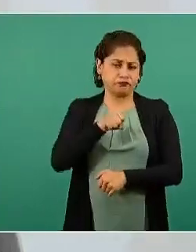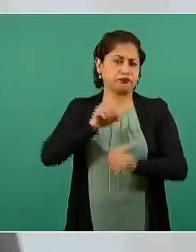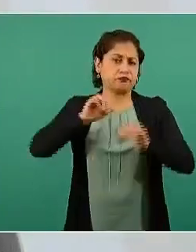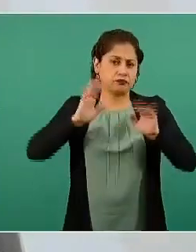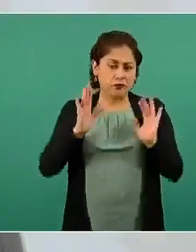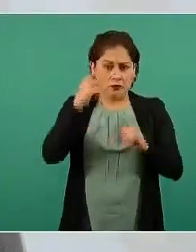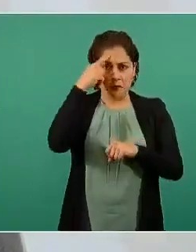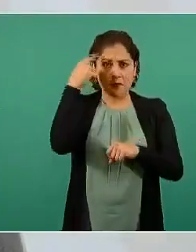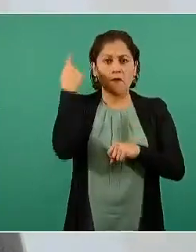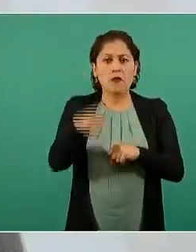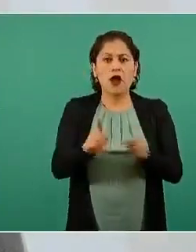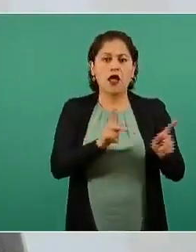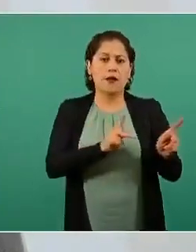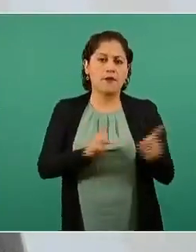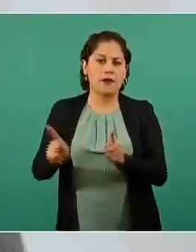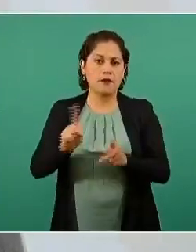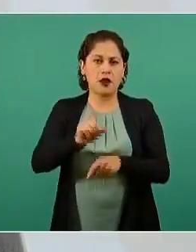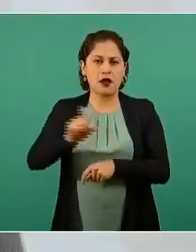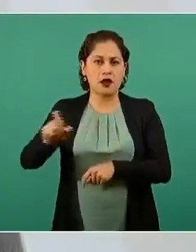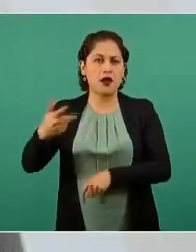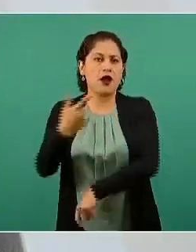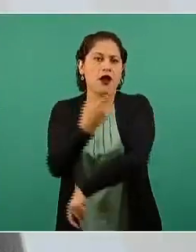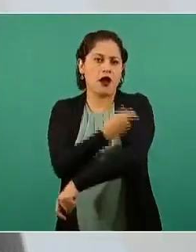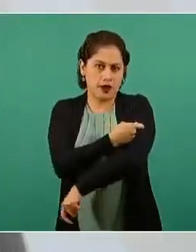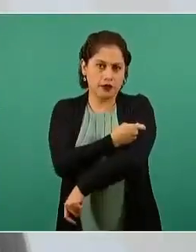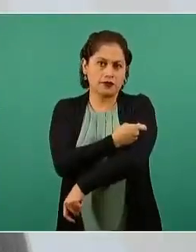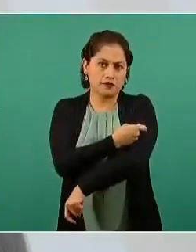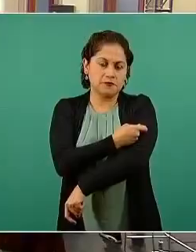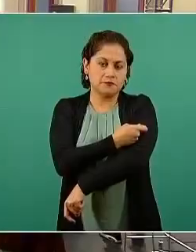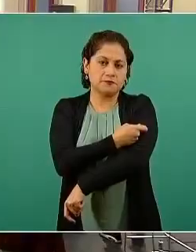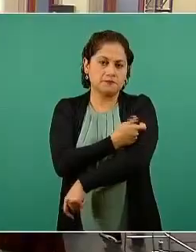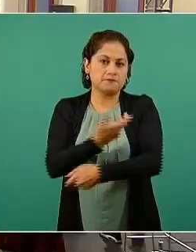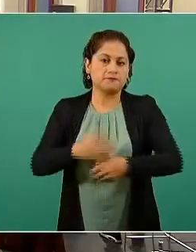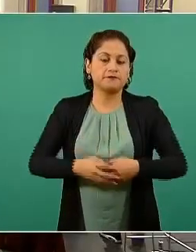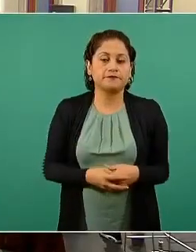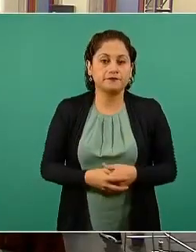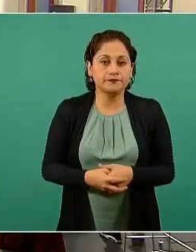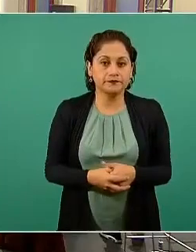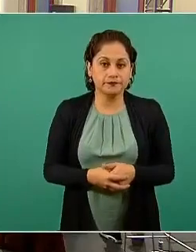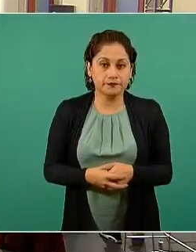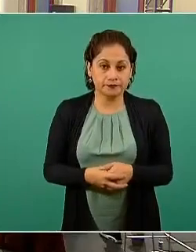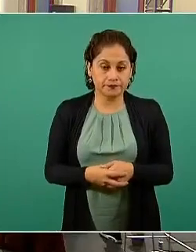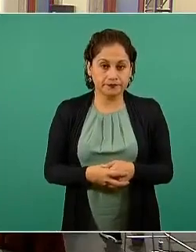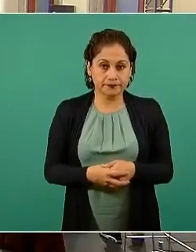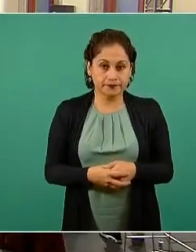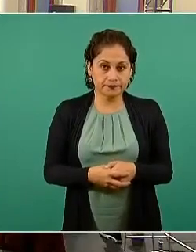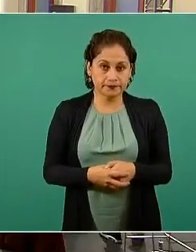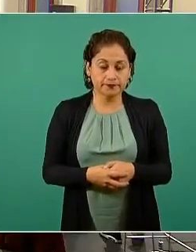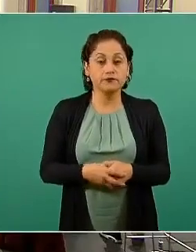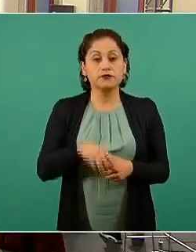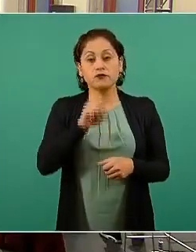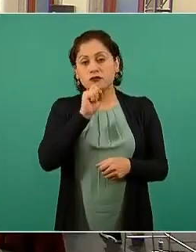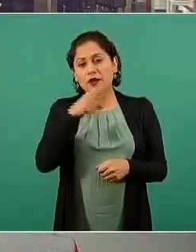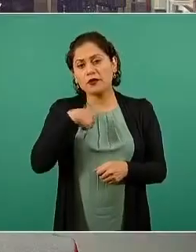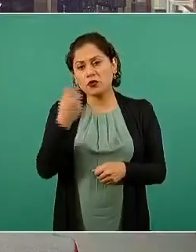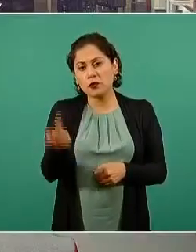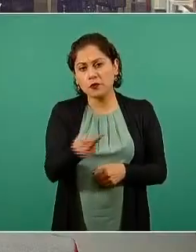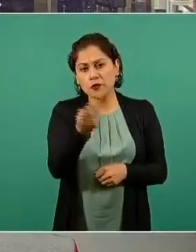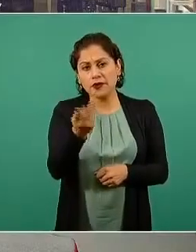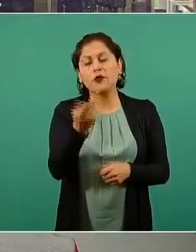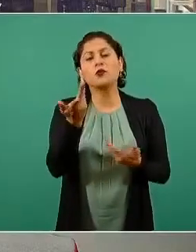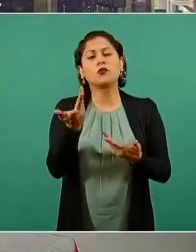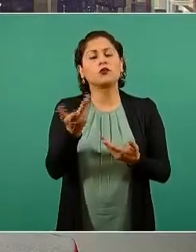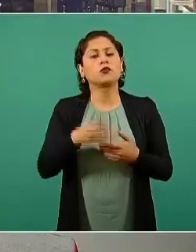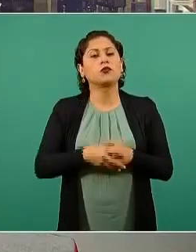la logística para retirar las dosis que estén disponibles para Argentina. También me gustaría preguntarles, ¿cuál